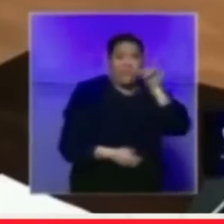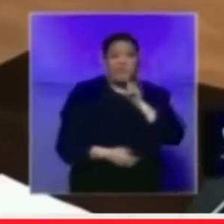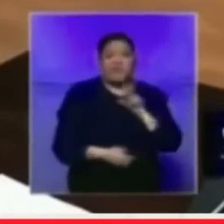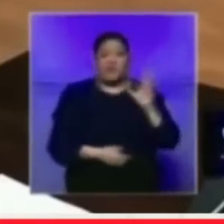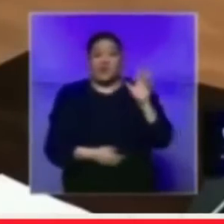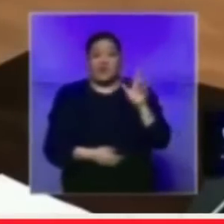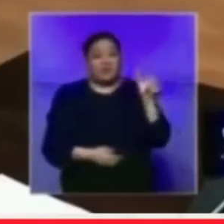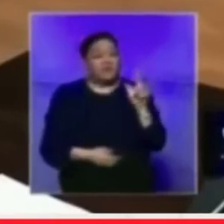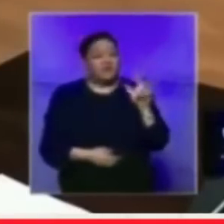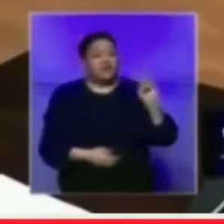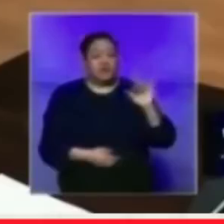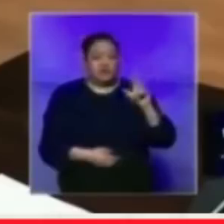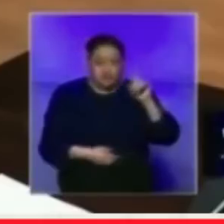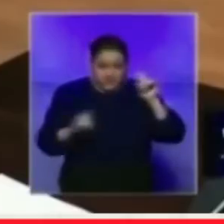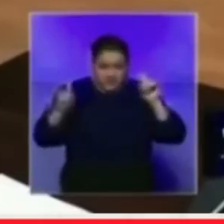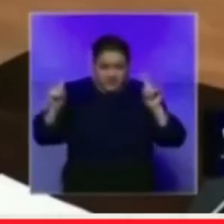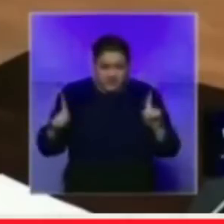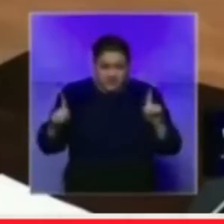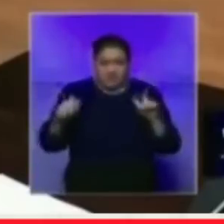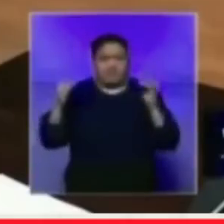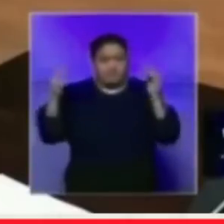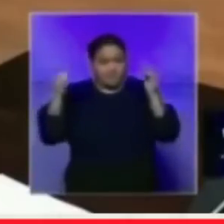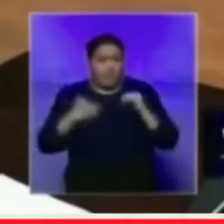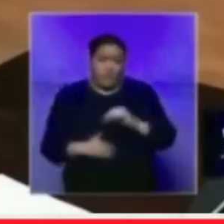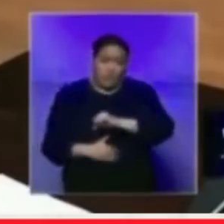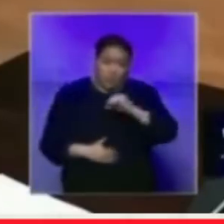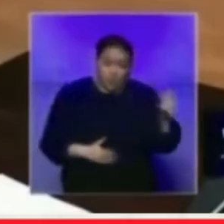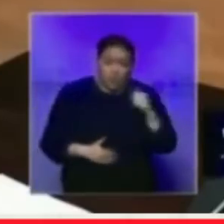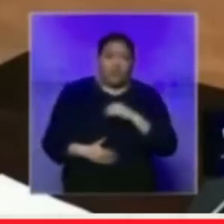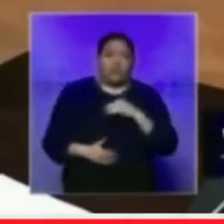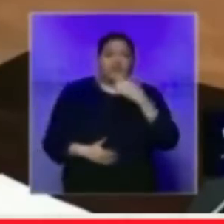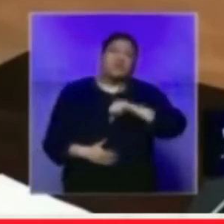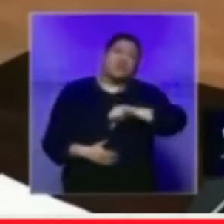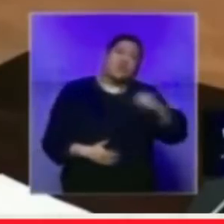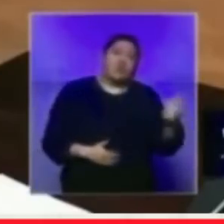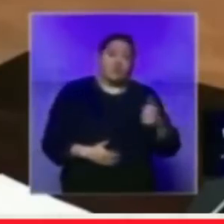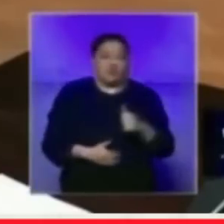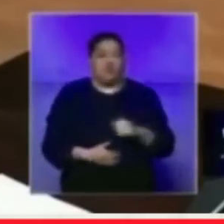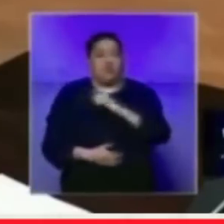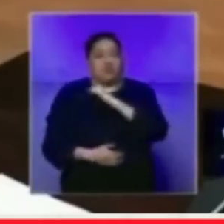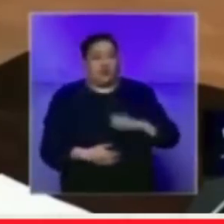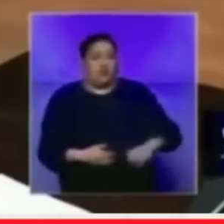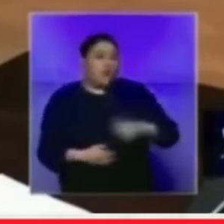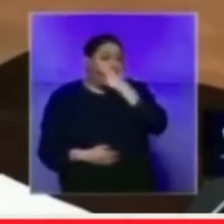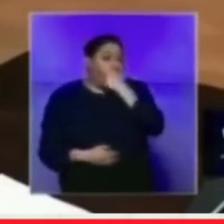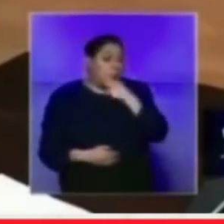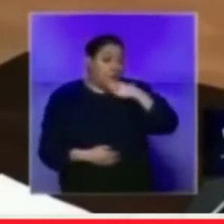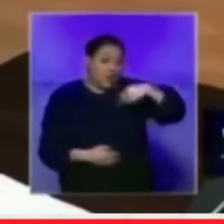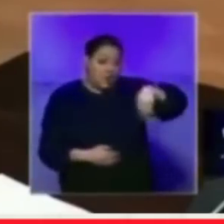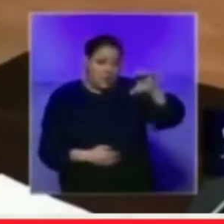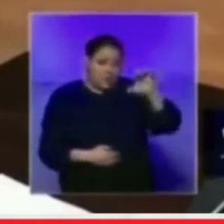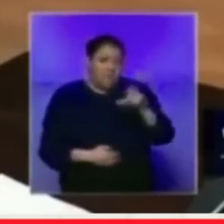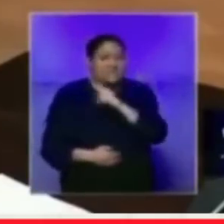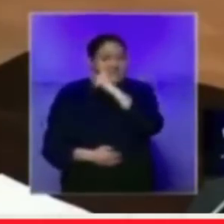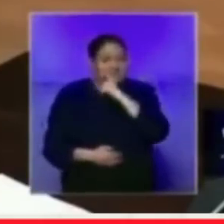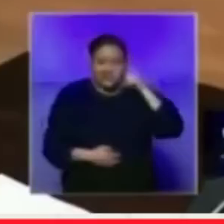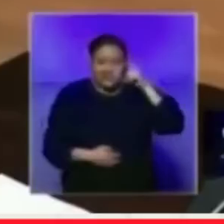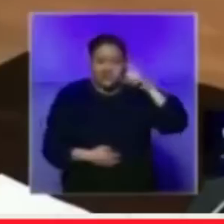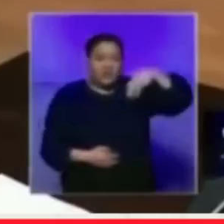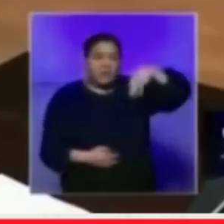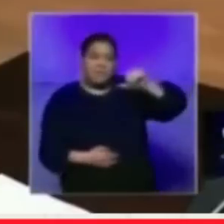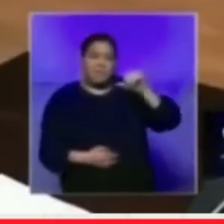Gálvez Ruiz. También se da cuenta del registro del candidato del Partido Movimiento Ciudadano, Jorge Álvarez Maínez.